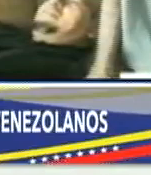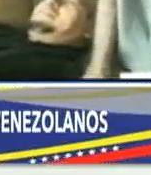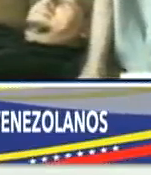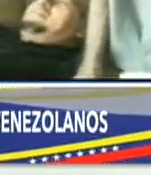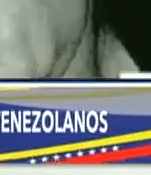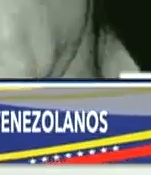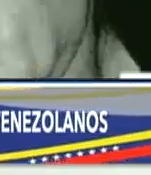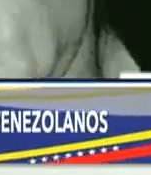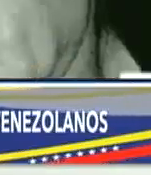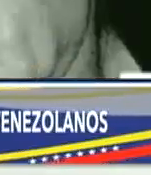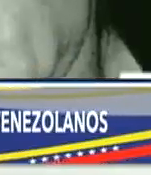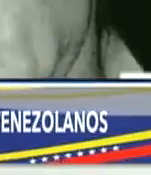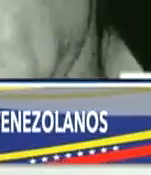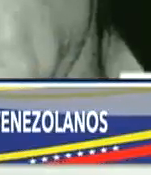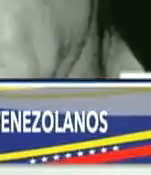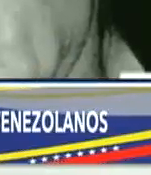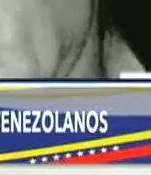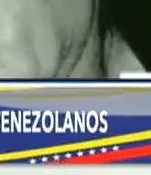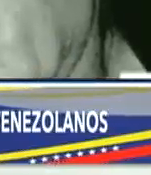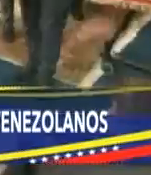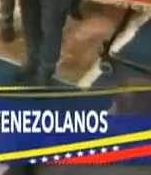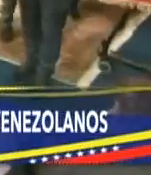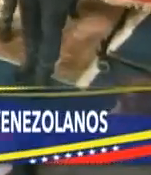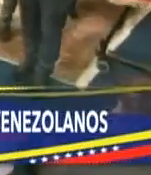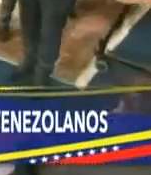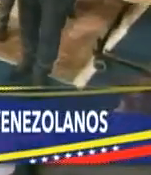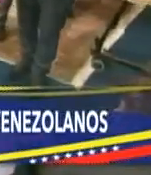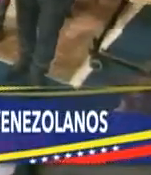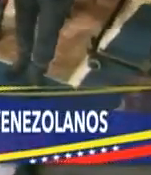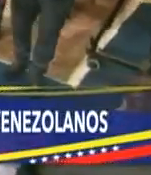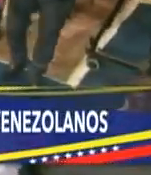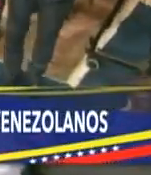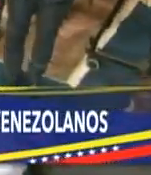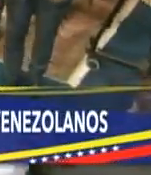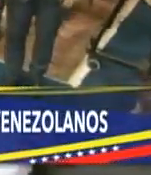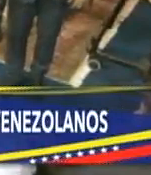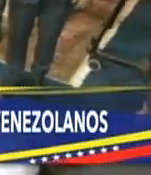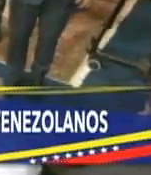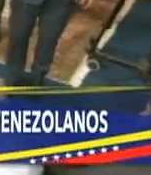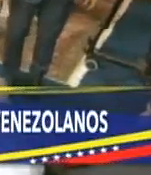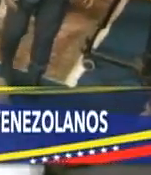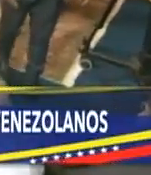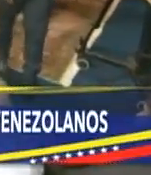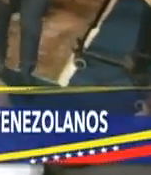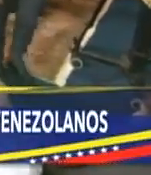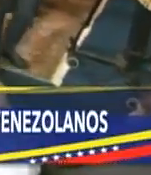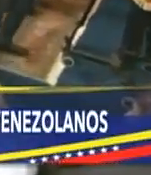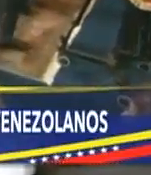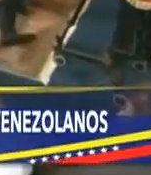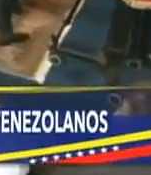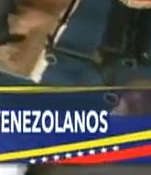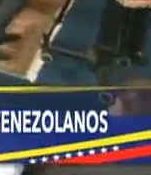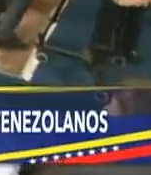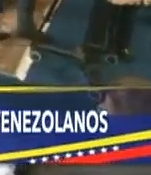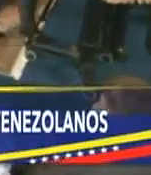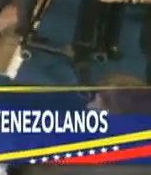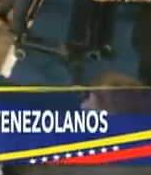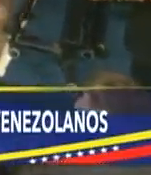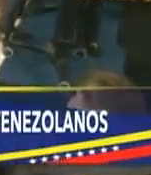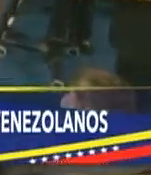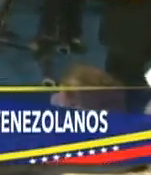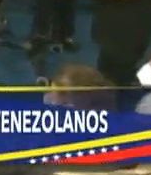Román Chalbot, poeta, dramaturgo, director de cine, teatro y televisión venezolano, director y productor del largometraje